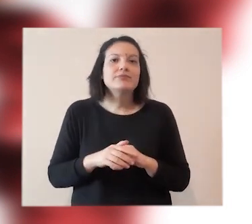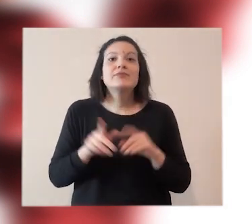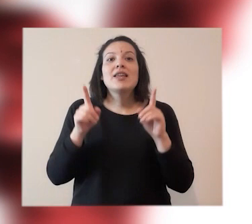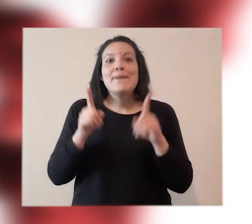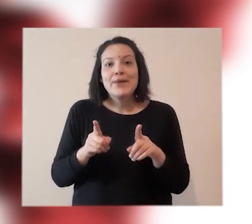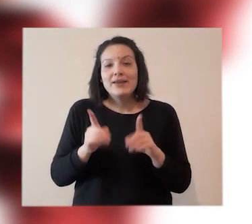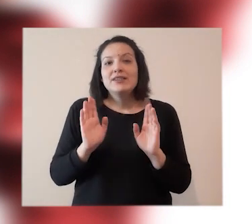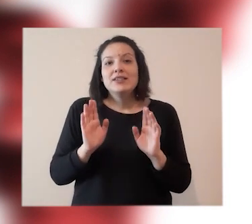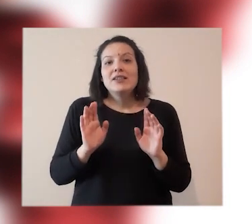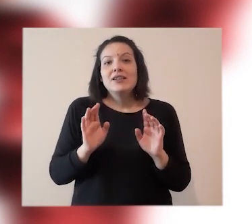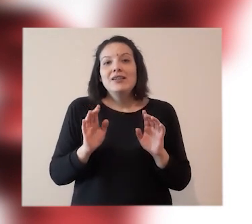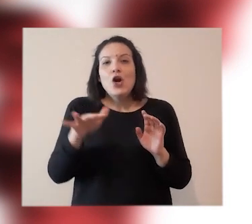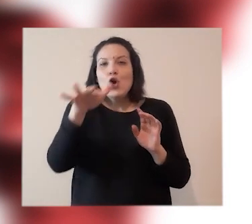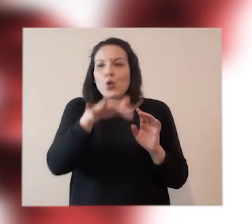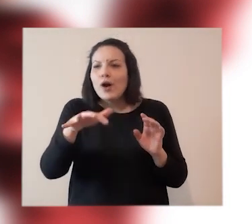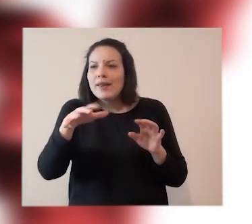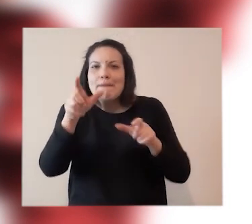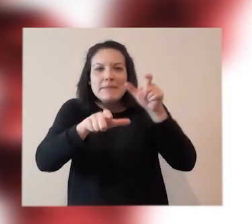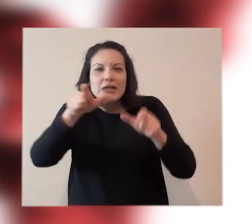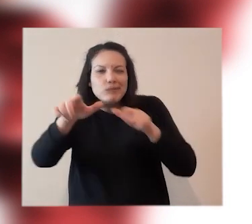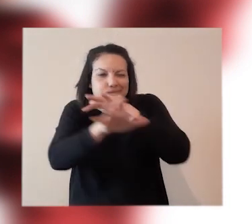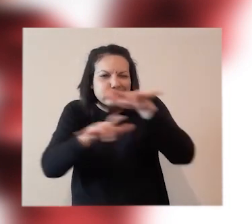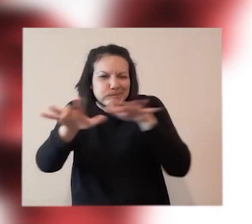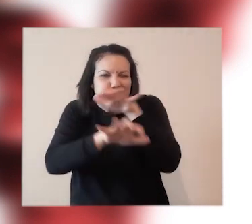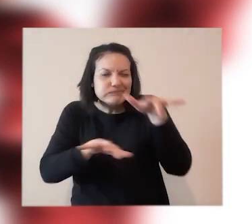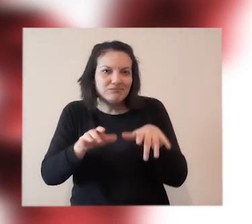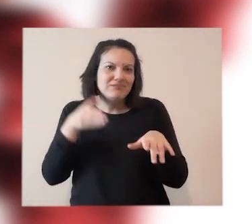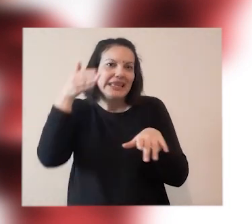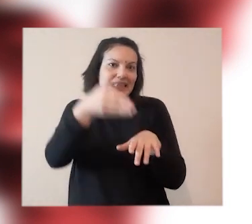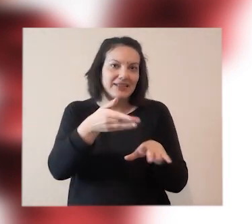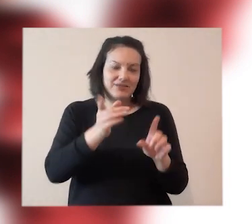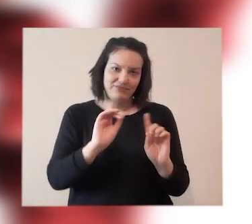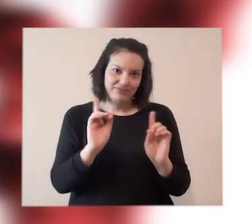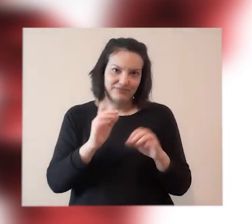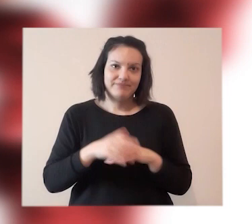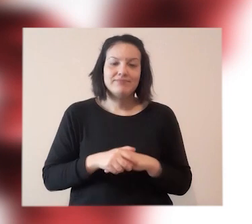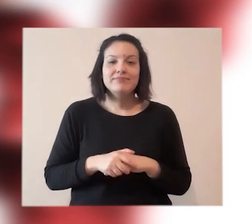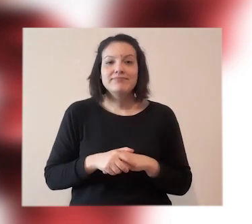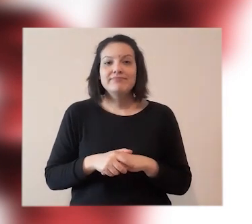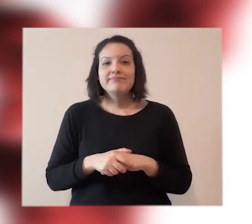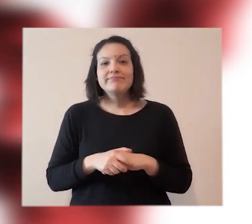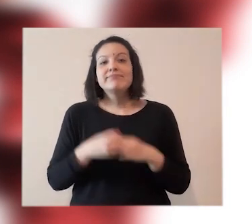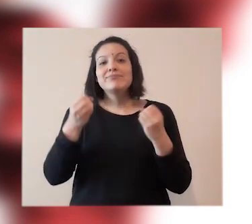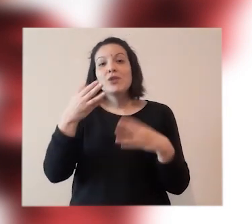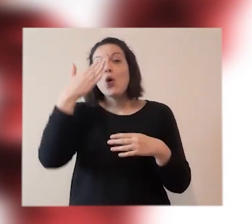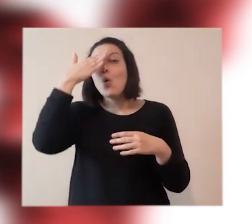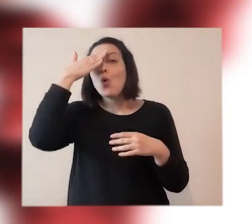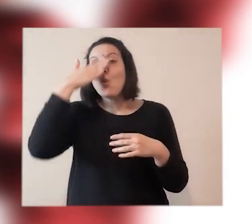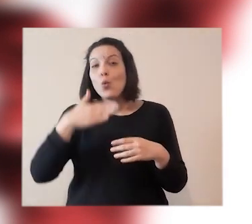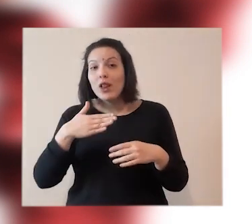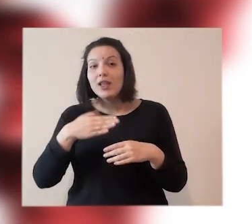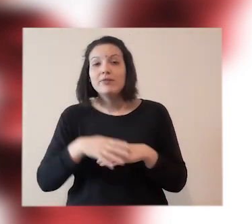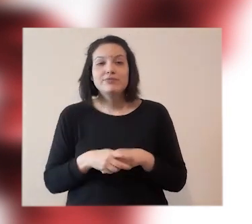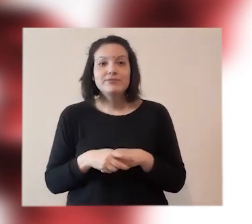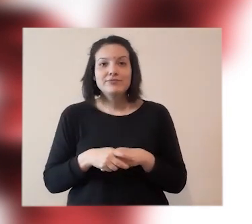los conglomerados, ¿no? Bien, bueno, finalmente, hay